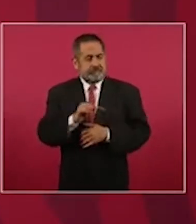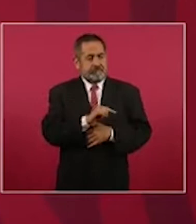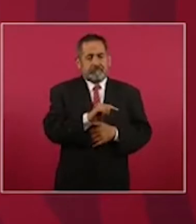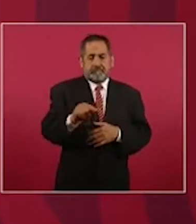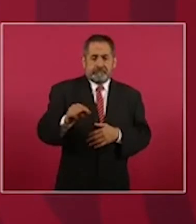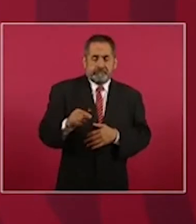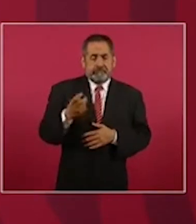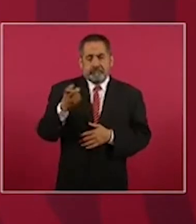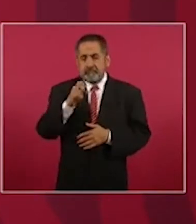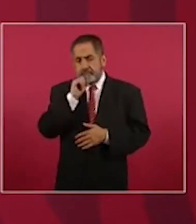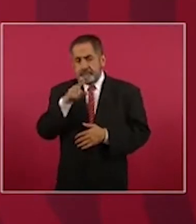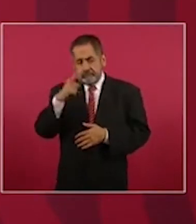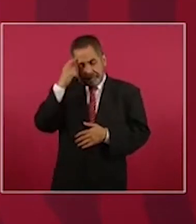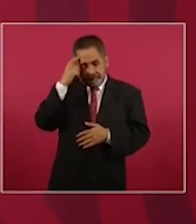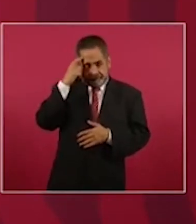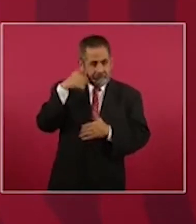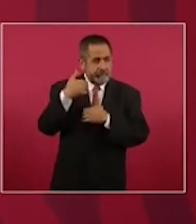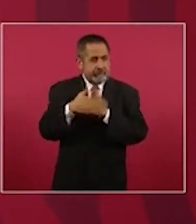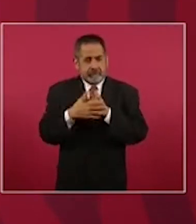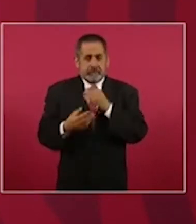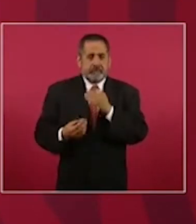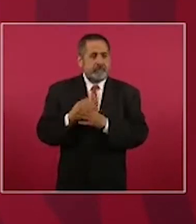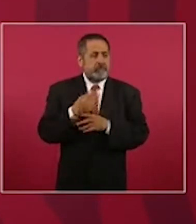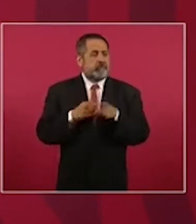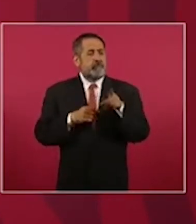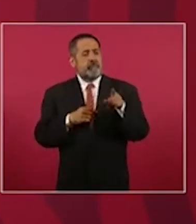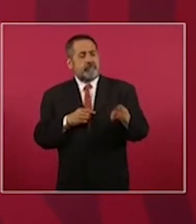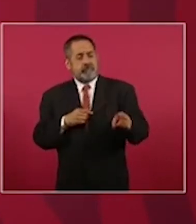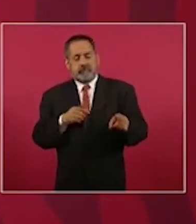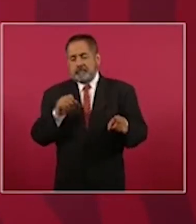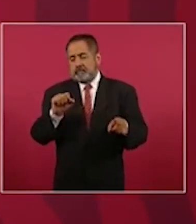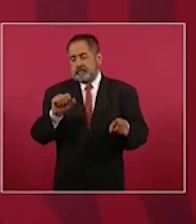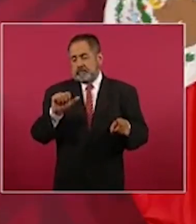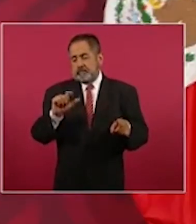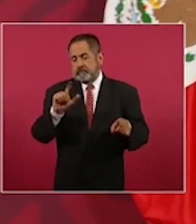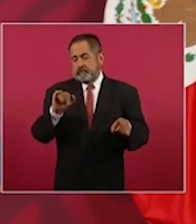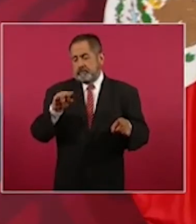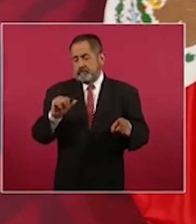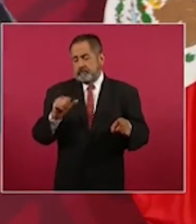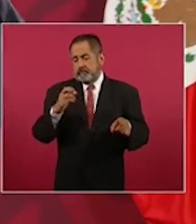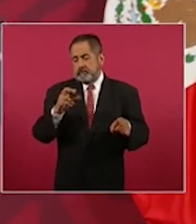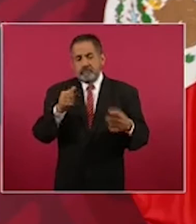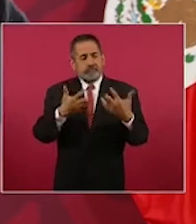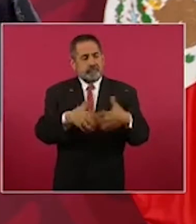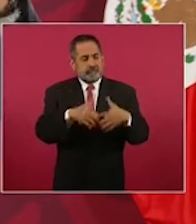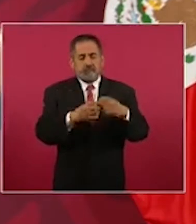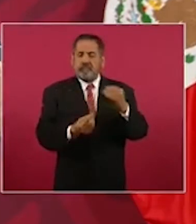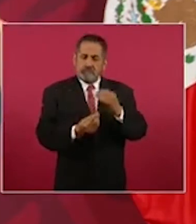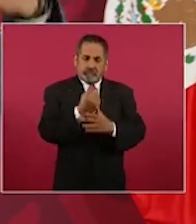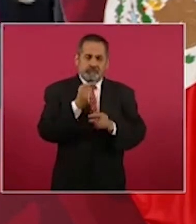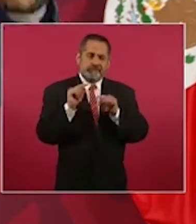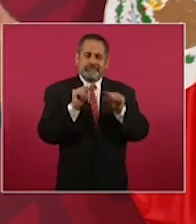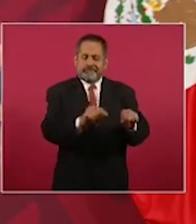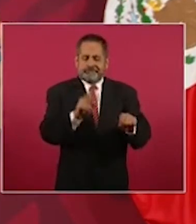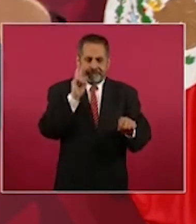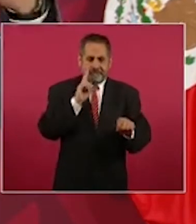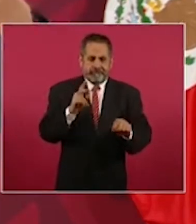una coquizadora nueva en Salina Cruz. Todo esto pensando en